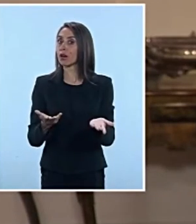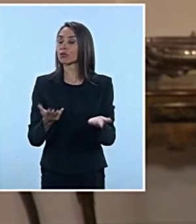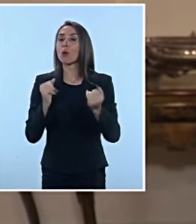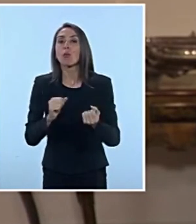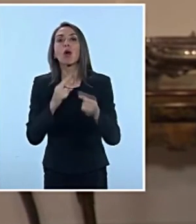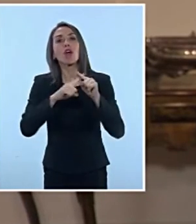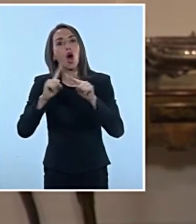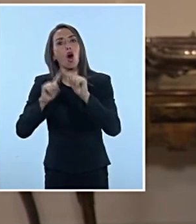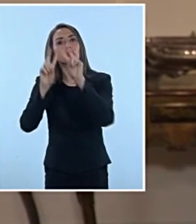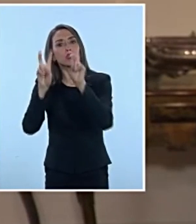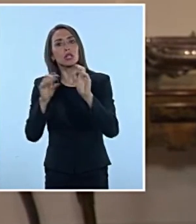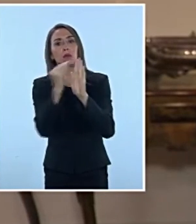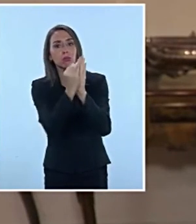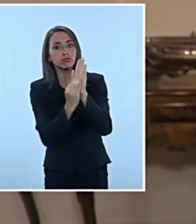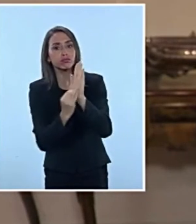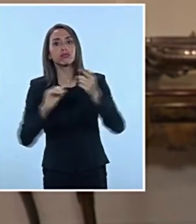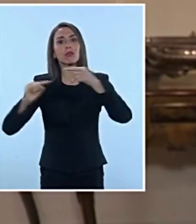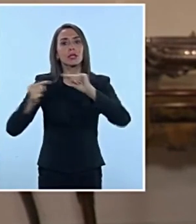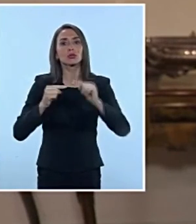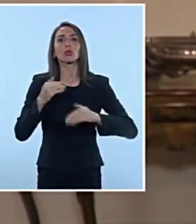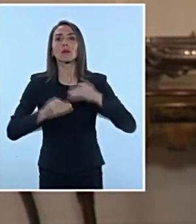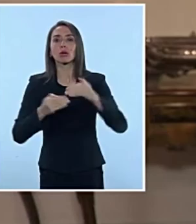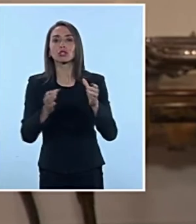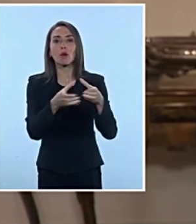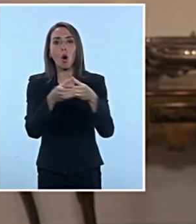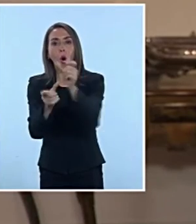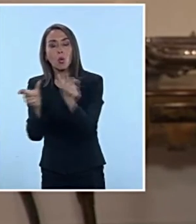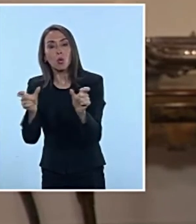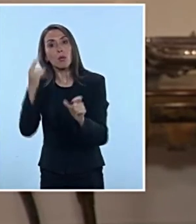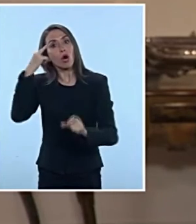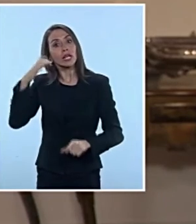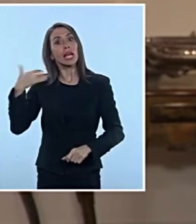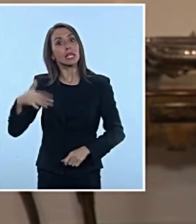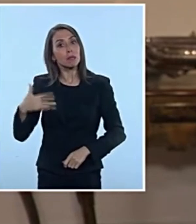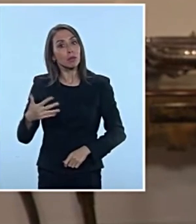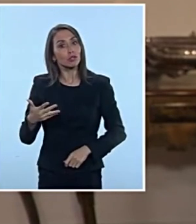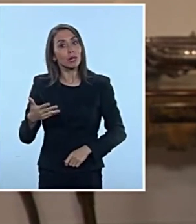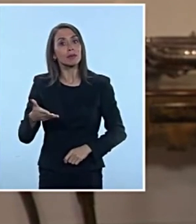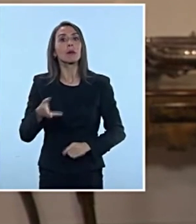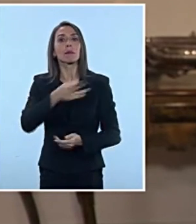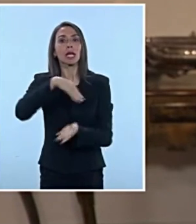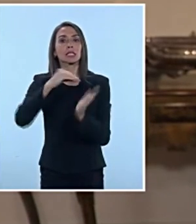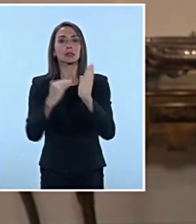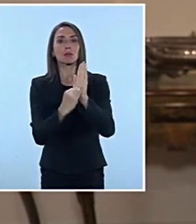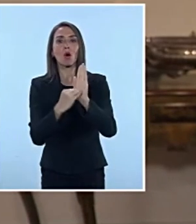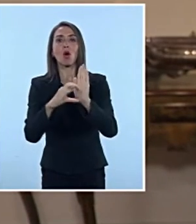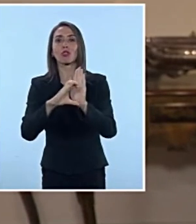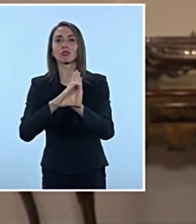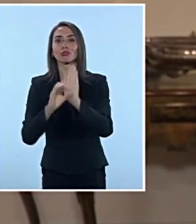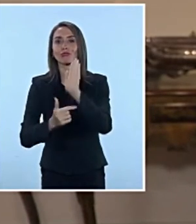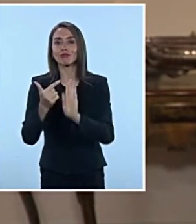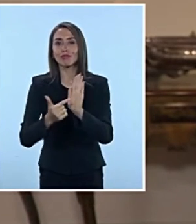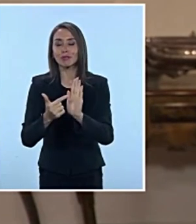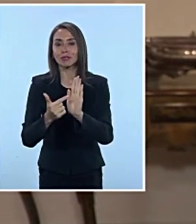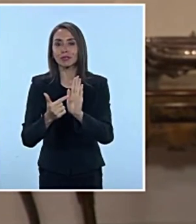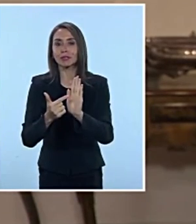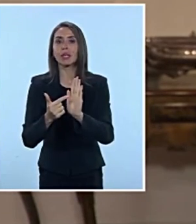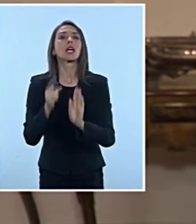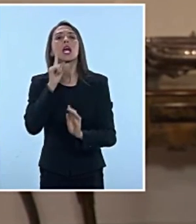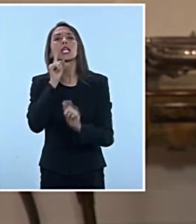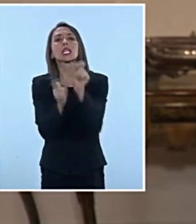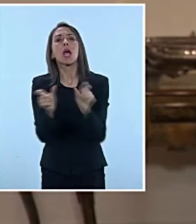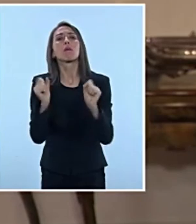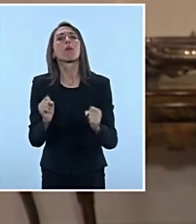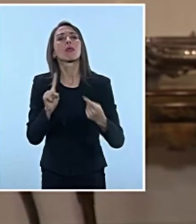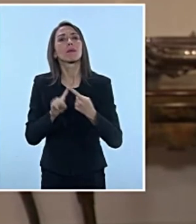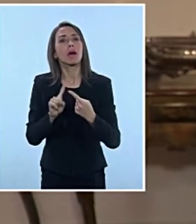debatir otros contenidos y procedimientos que los grupos estimen importantes para nuestra Carta Fundamental. ¿Quiénes pueden